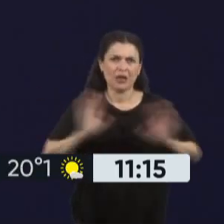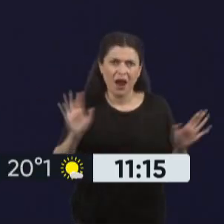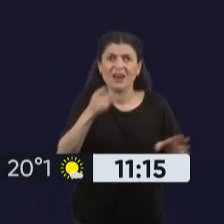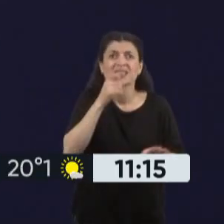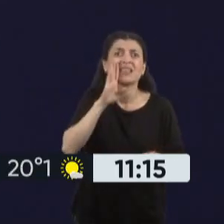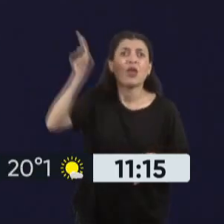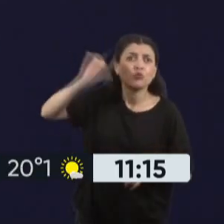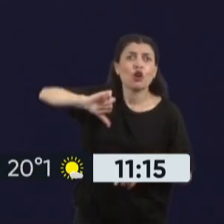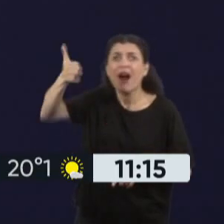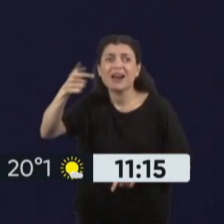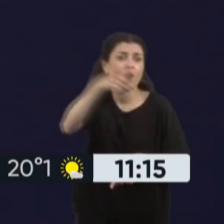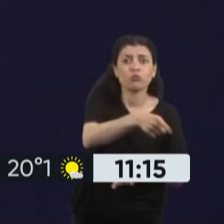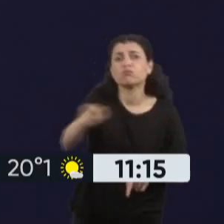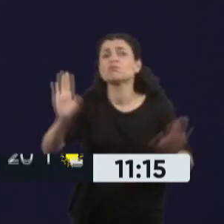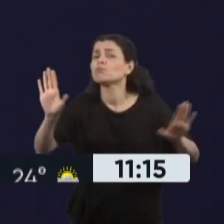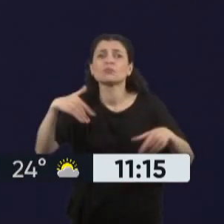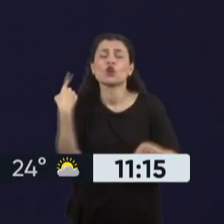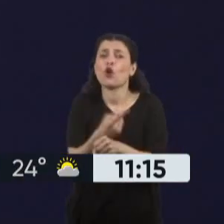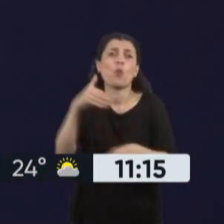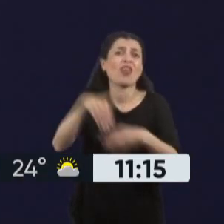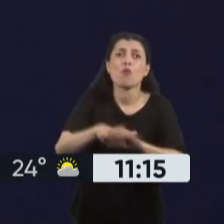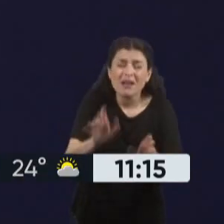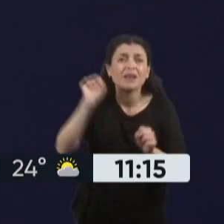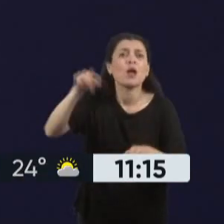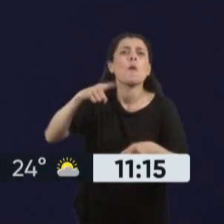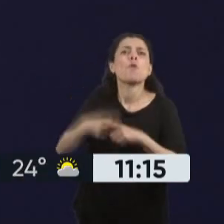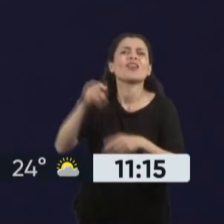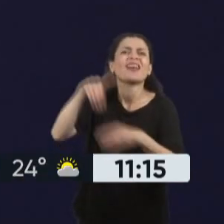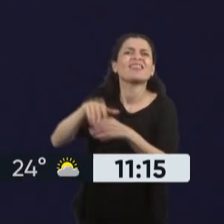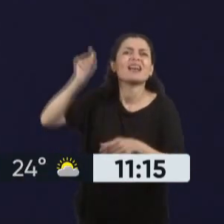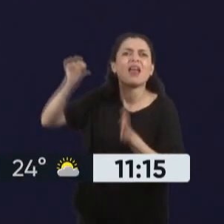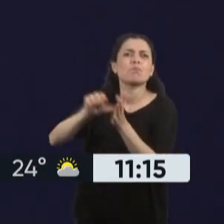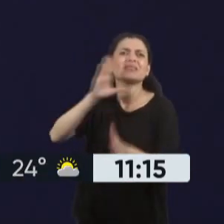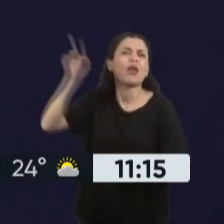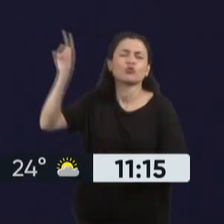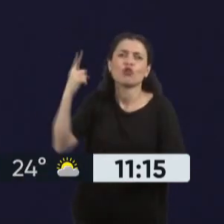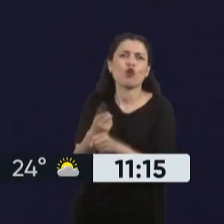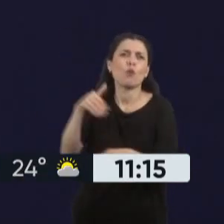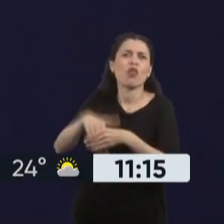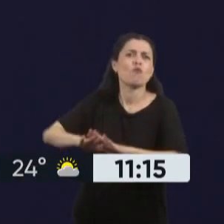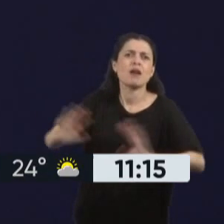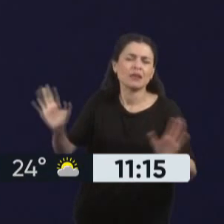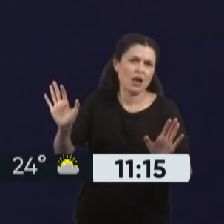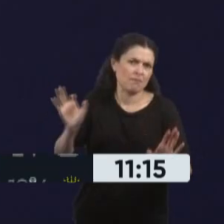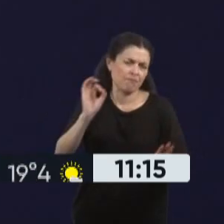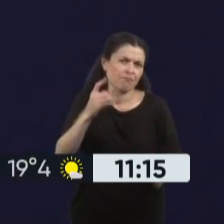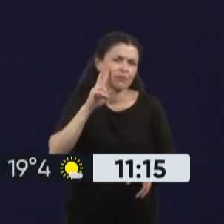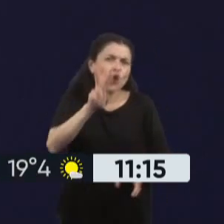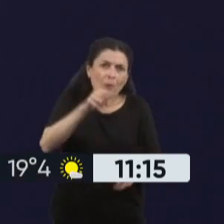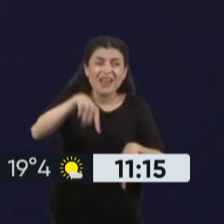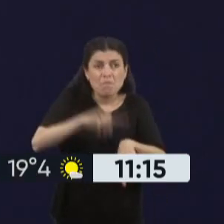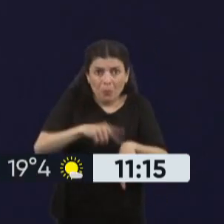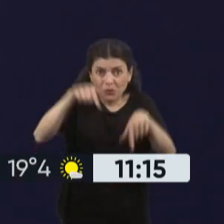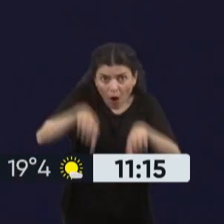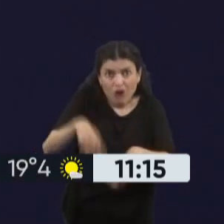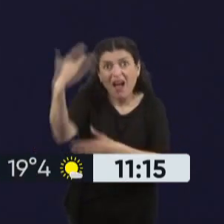quién gane las elecciones. Y además porque es un tema de política interna de Estados Unidos, así que no va a pasar eso. No va a pasar eso ni en esta